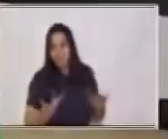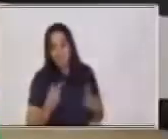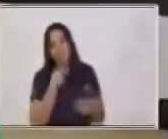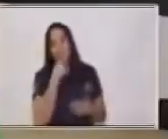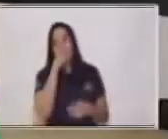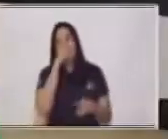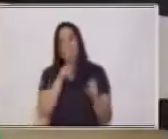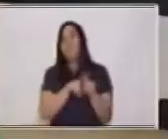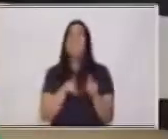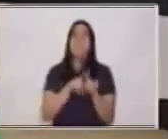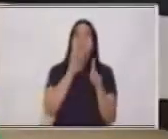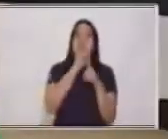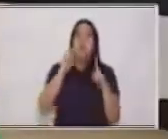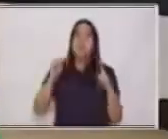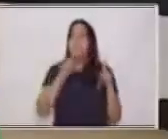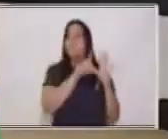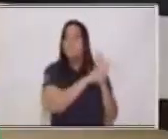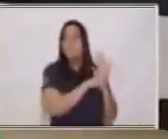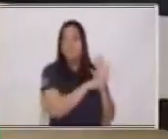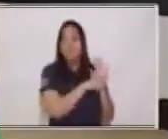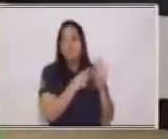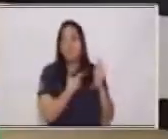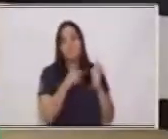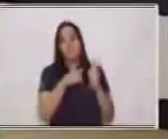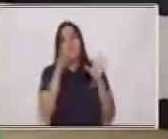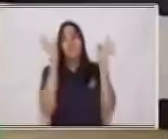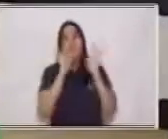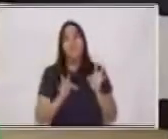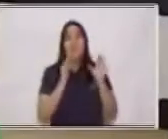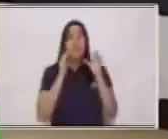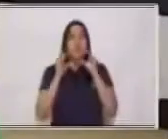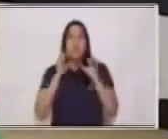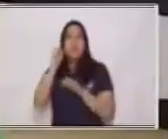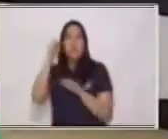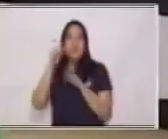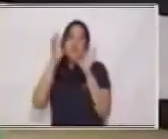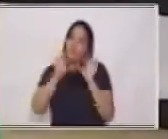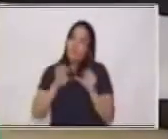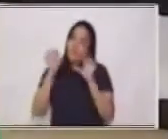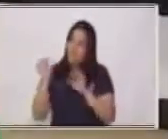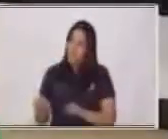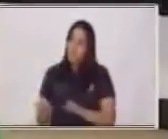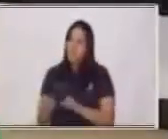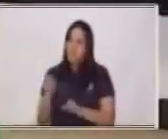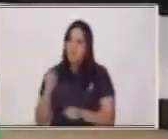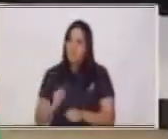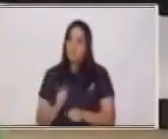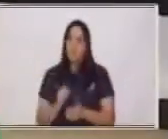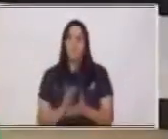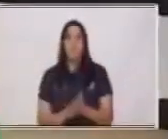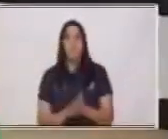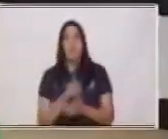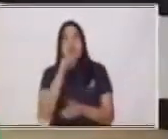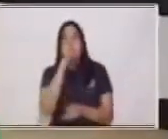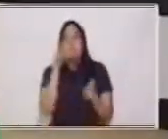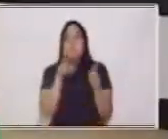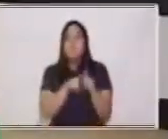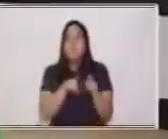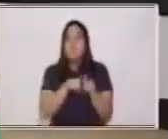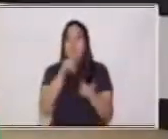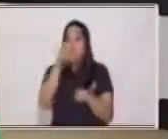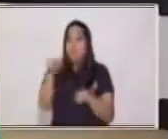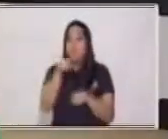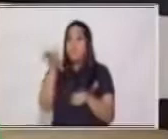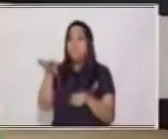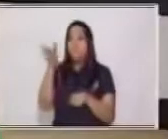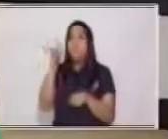nos comunicamos con los demás. Muy bien, ahora te invito a que ahí en casita resuelvas el